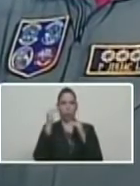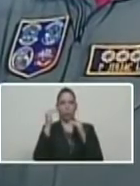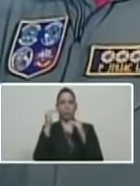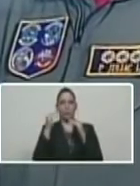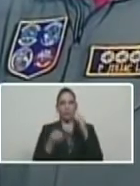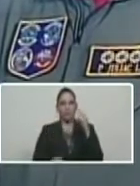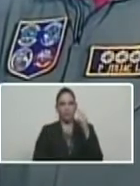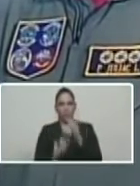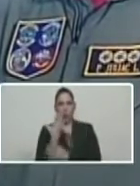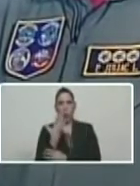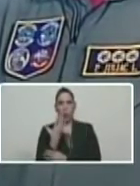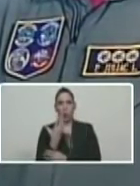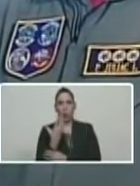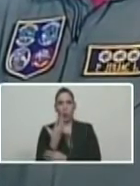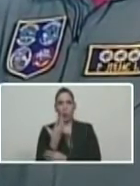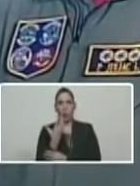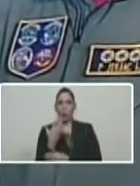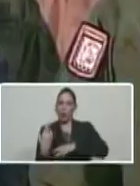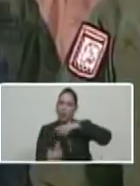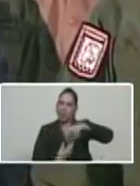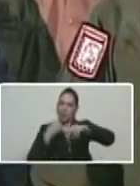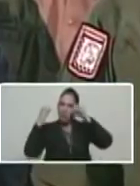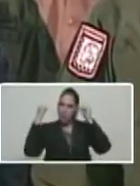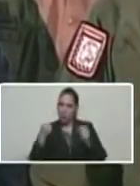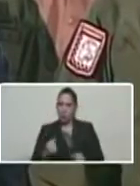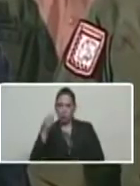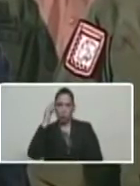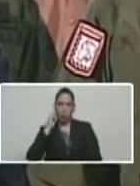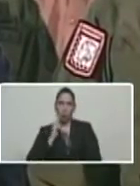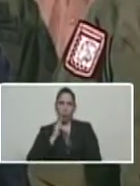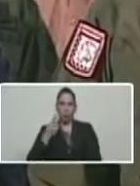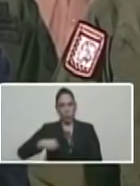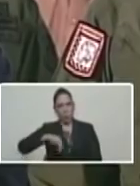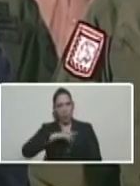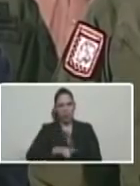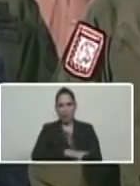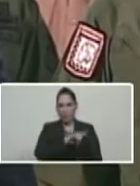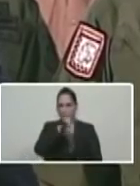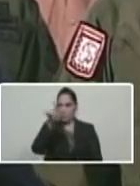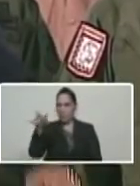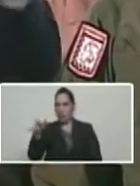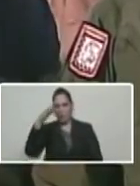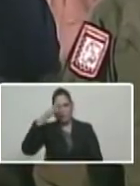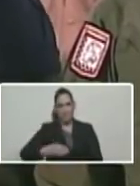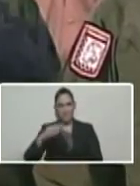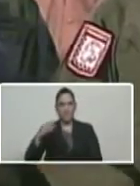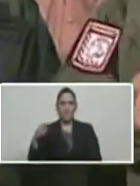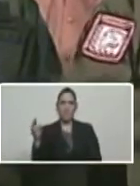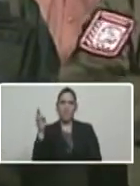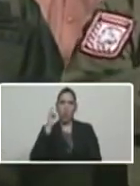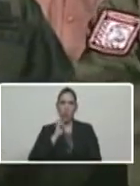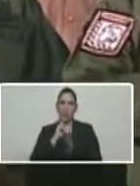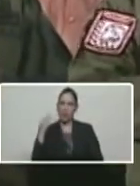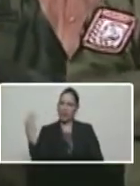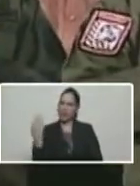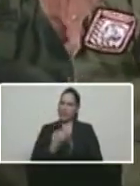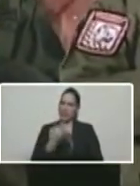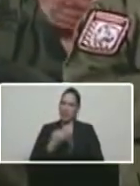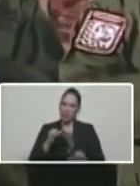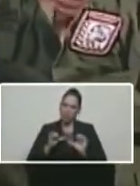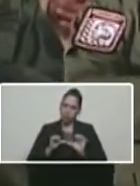fundó el carácter revolucionario y bolivariano de nuestra aviación militar bolivariana para siempre, para todos los